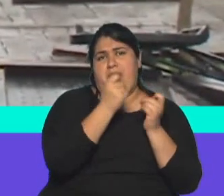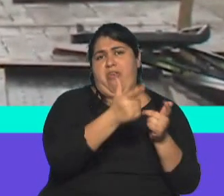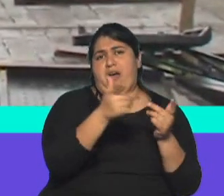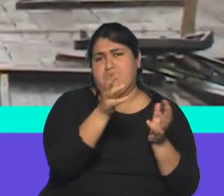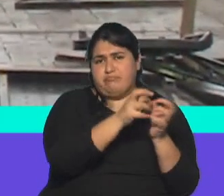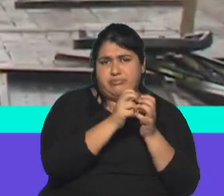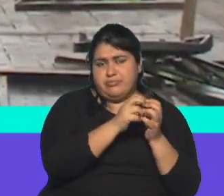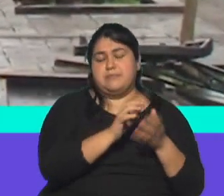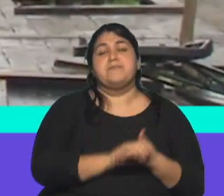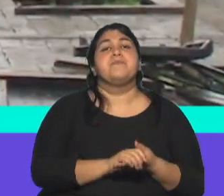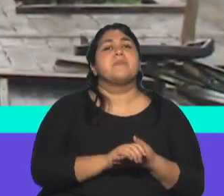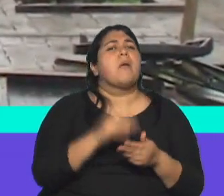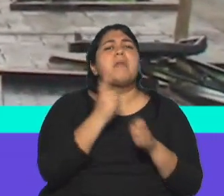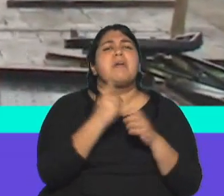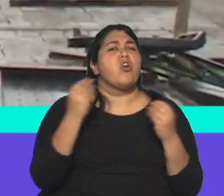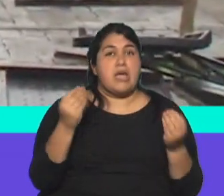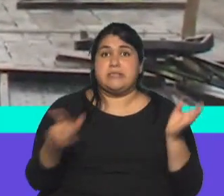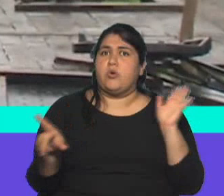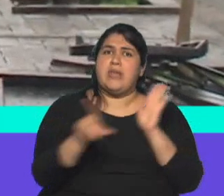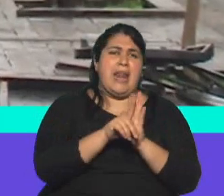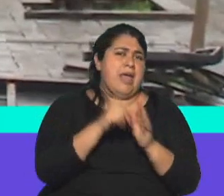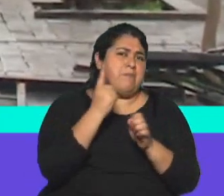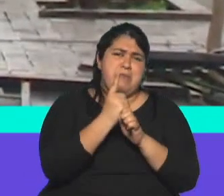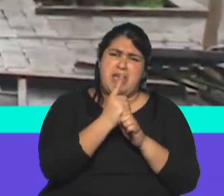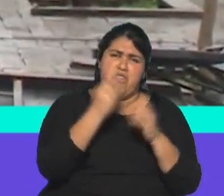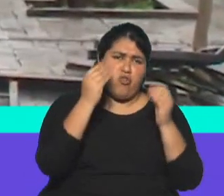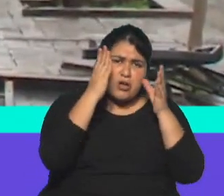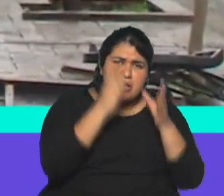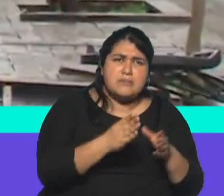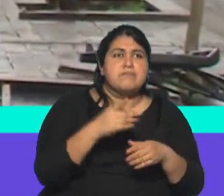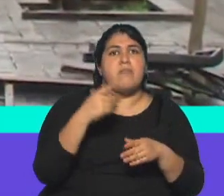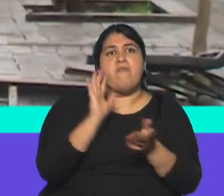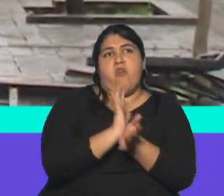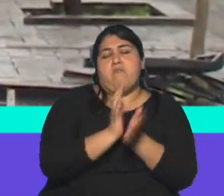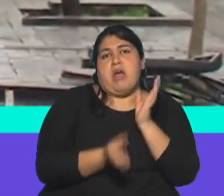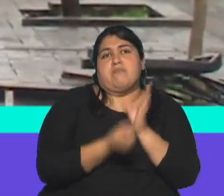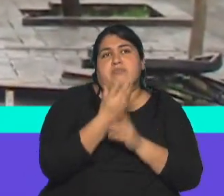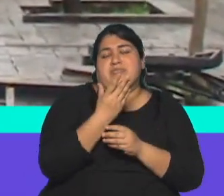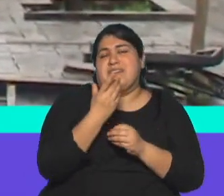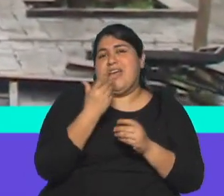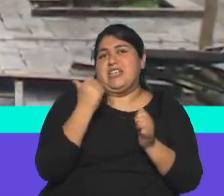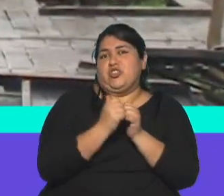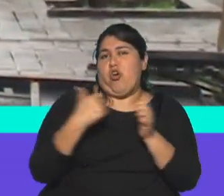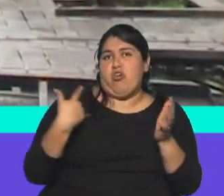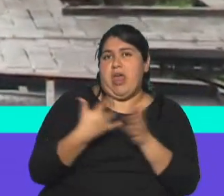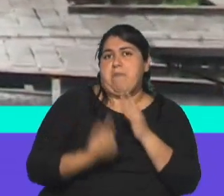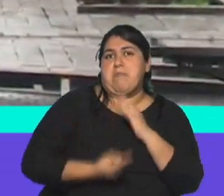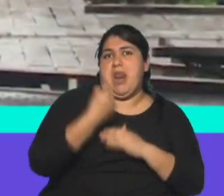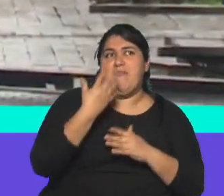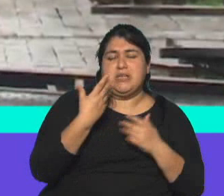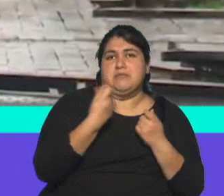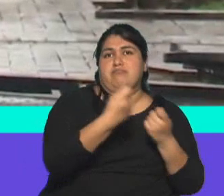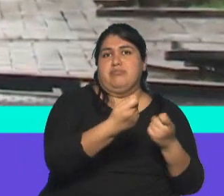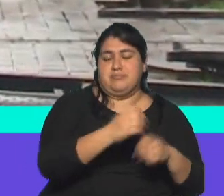primero una ley que fue la restitución histórica y esto ahora que la culminación